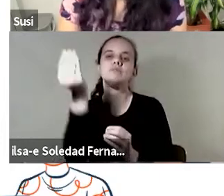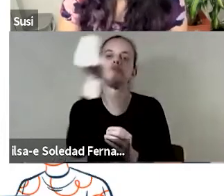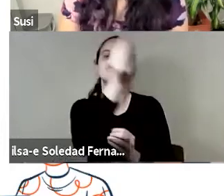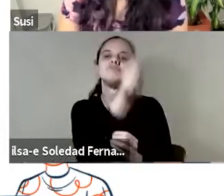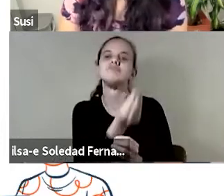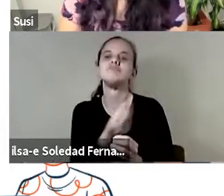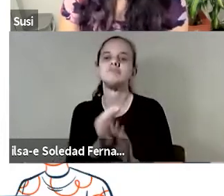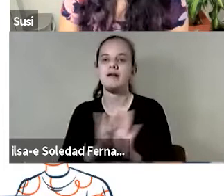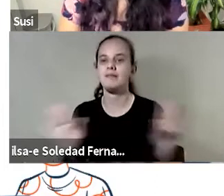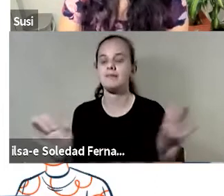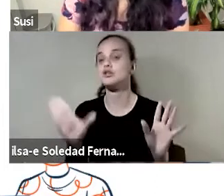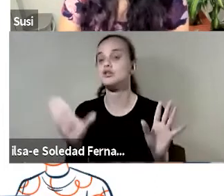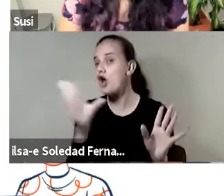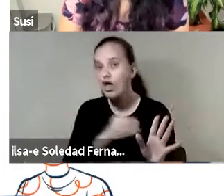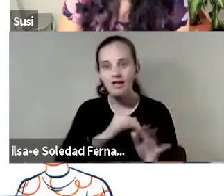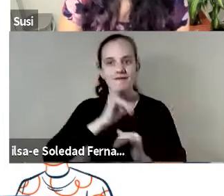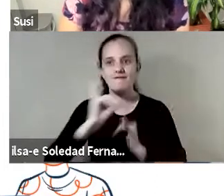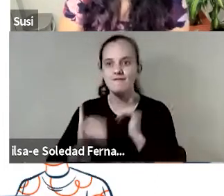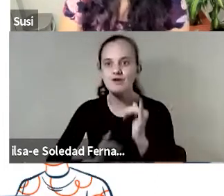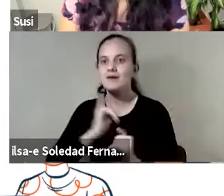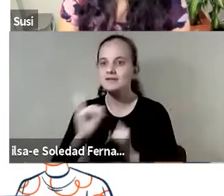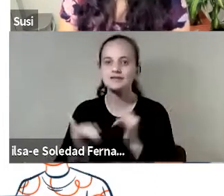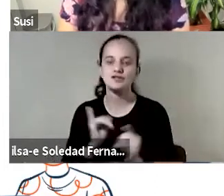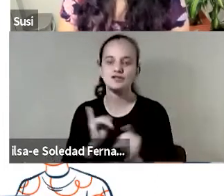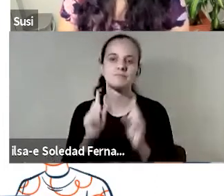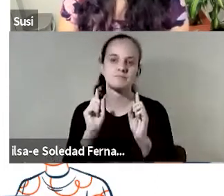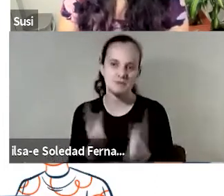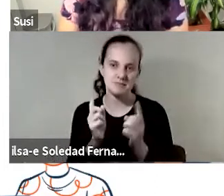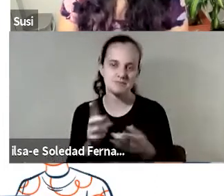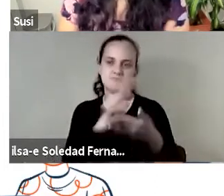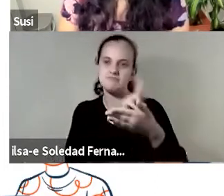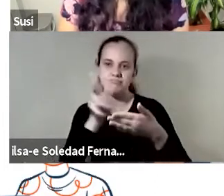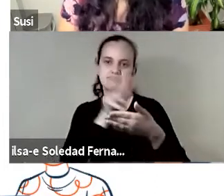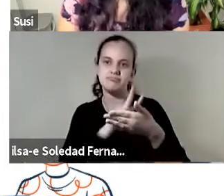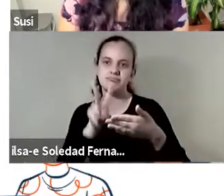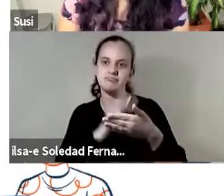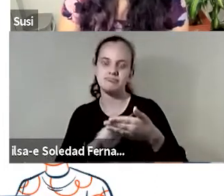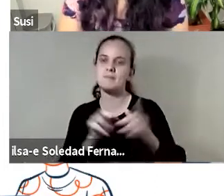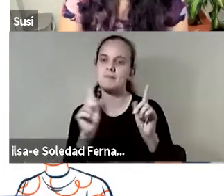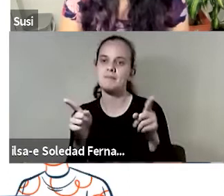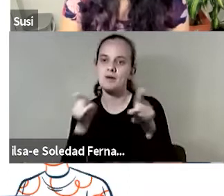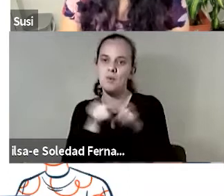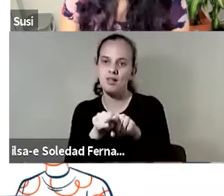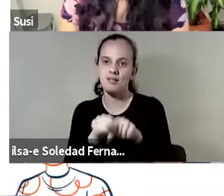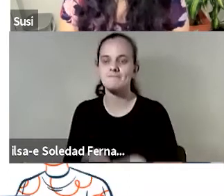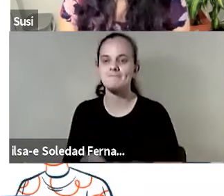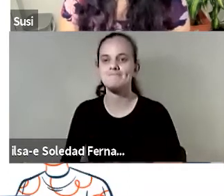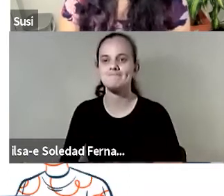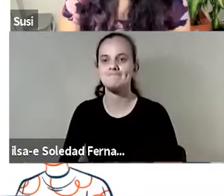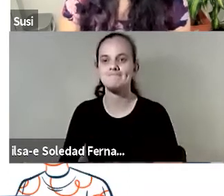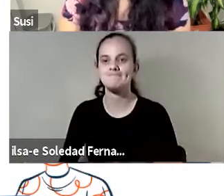de lo que hay en realidad son personajes de Dalat, que es como decorativo. Pero sí, toda la información que está en las placas, las personas ciegas que están